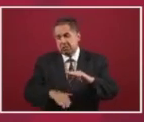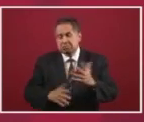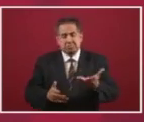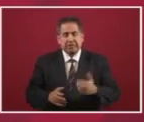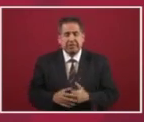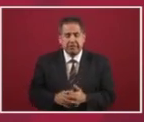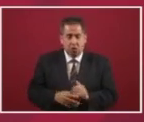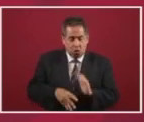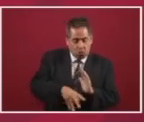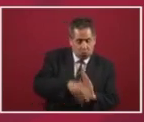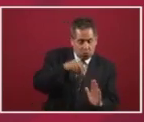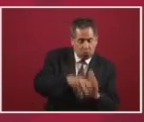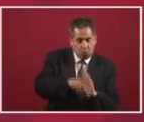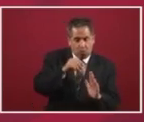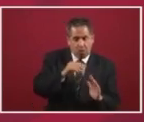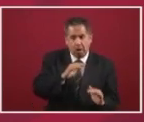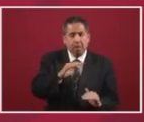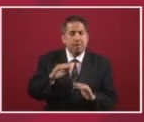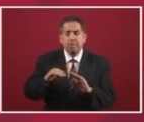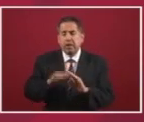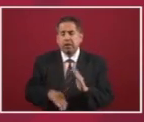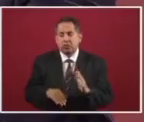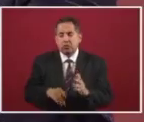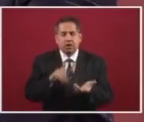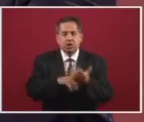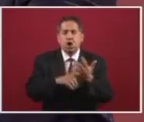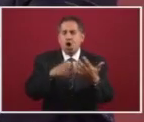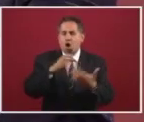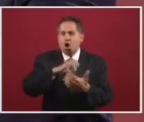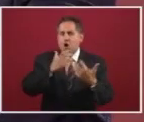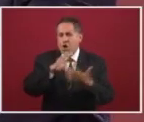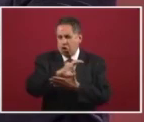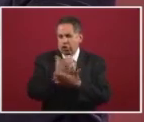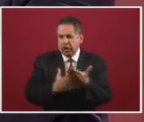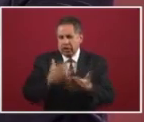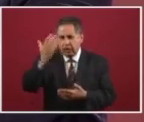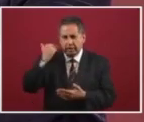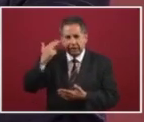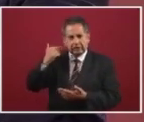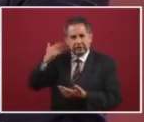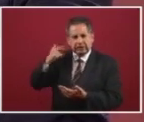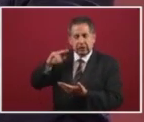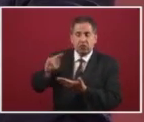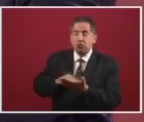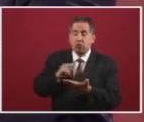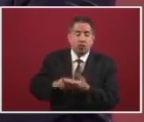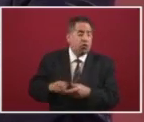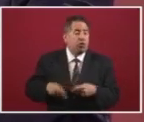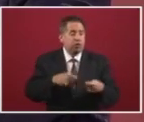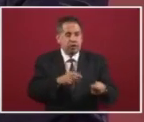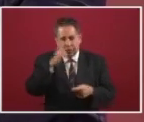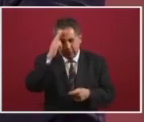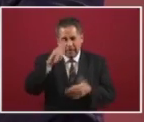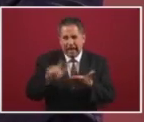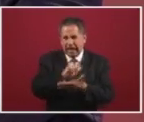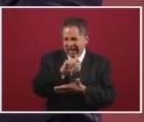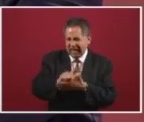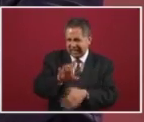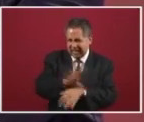lo extraído por los contratos que se firmaron después de la reforma